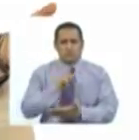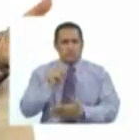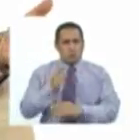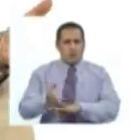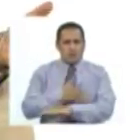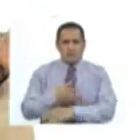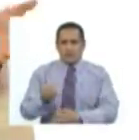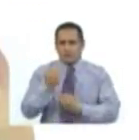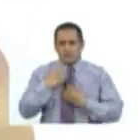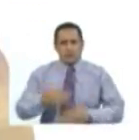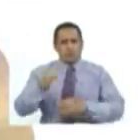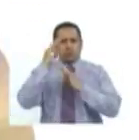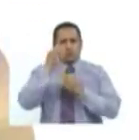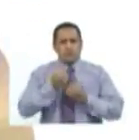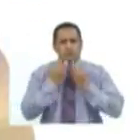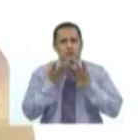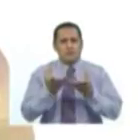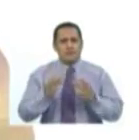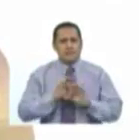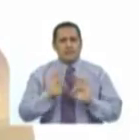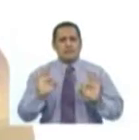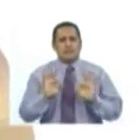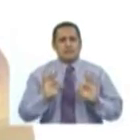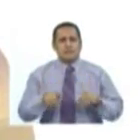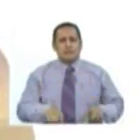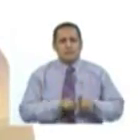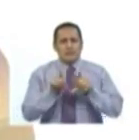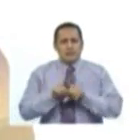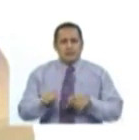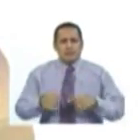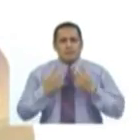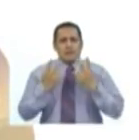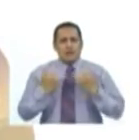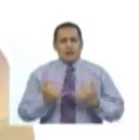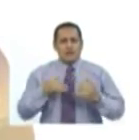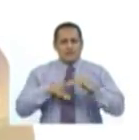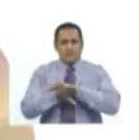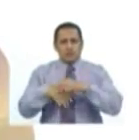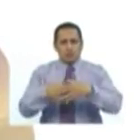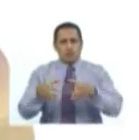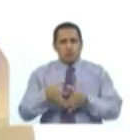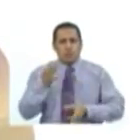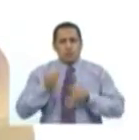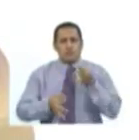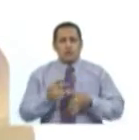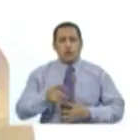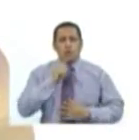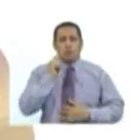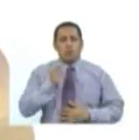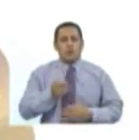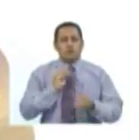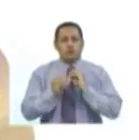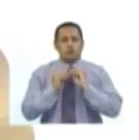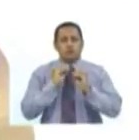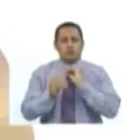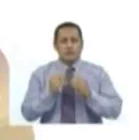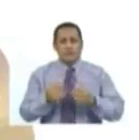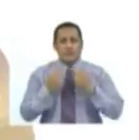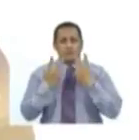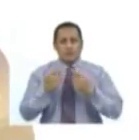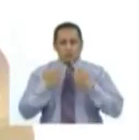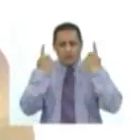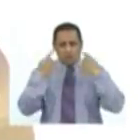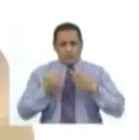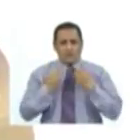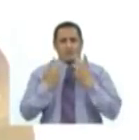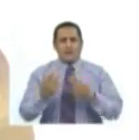previamente escuchado, o si es que en el Poder Judicial un juez resuelve en un asunto que